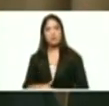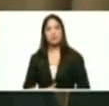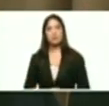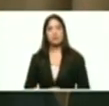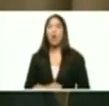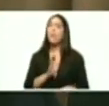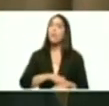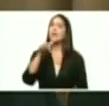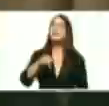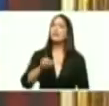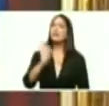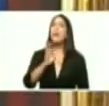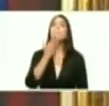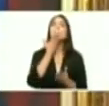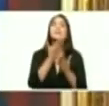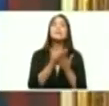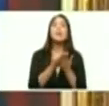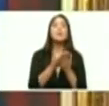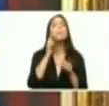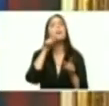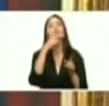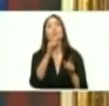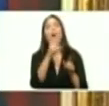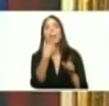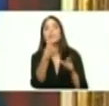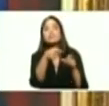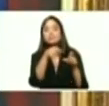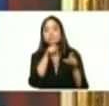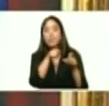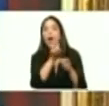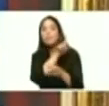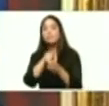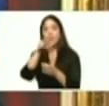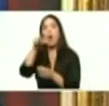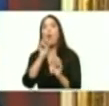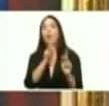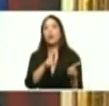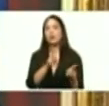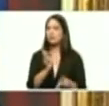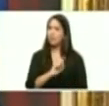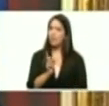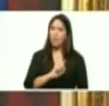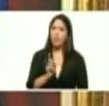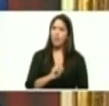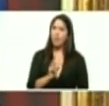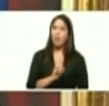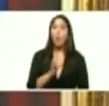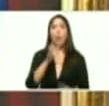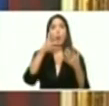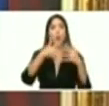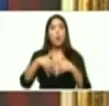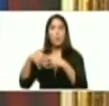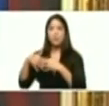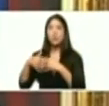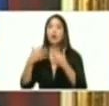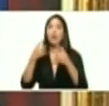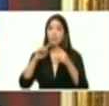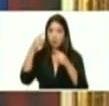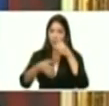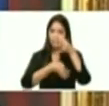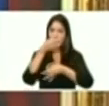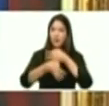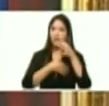porque aquí nadie, le estamos pidiendo un carné, para incorporarse, al Consejo Nacional, de la Economía, ni para incorporarse, a los motores, como lo voy a explicar ahora,